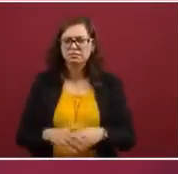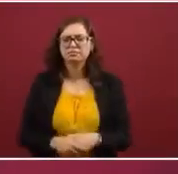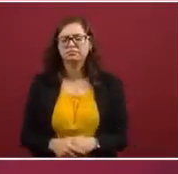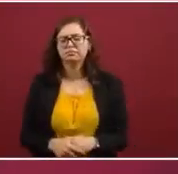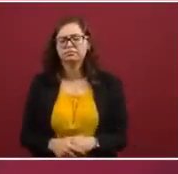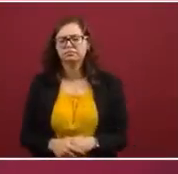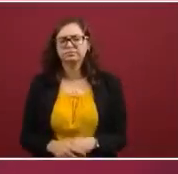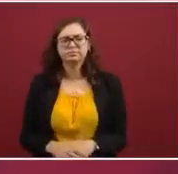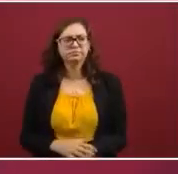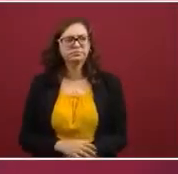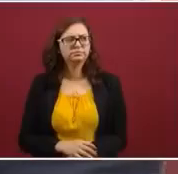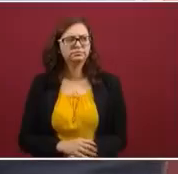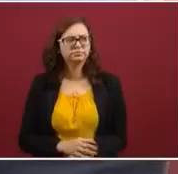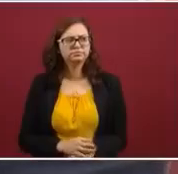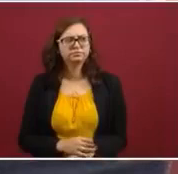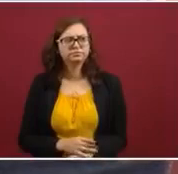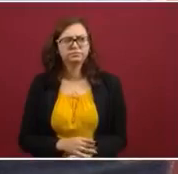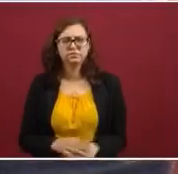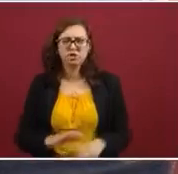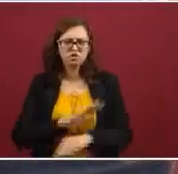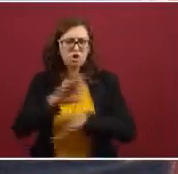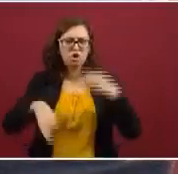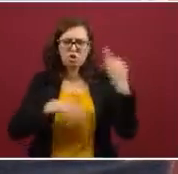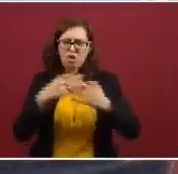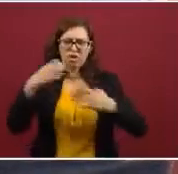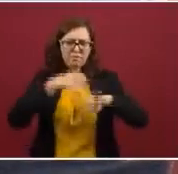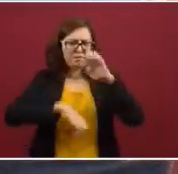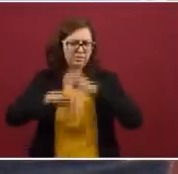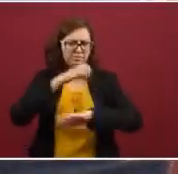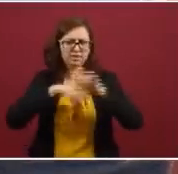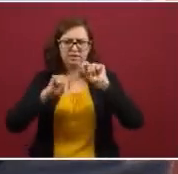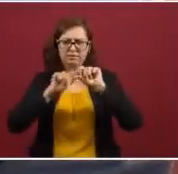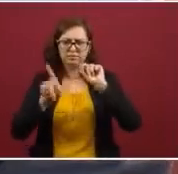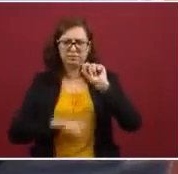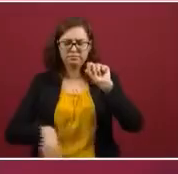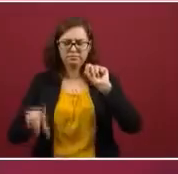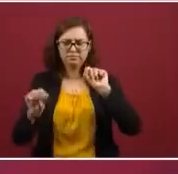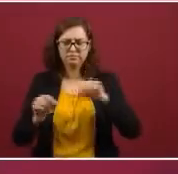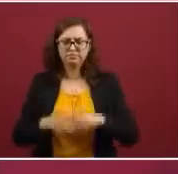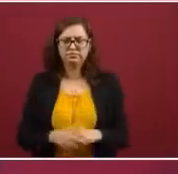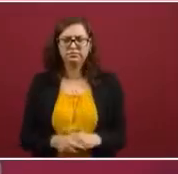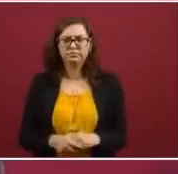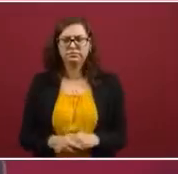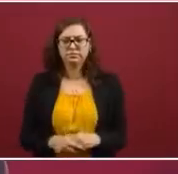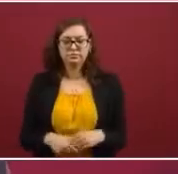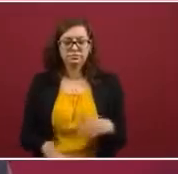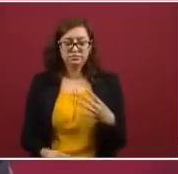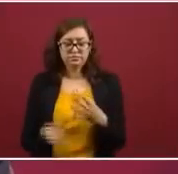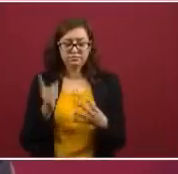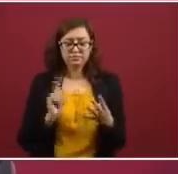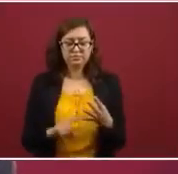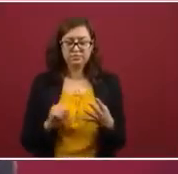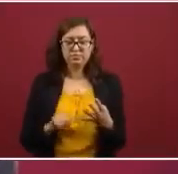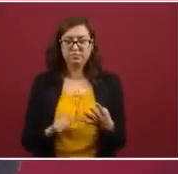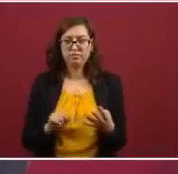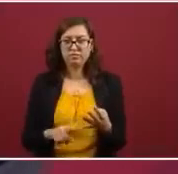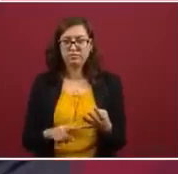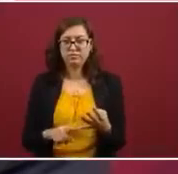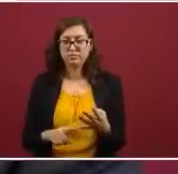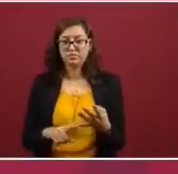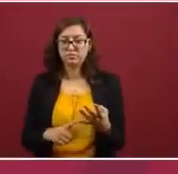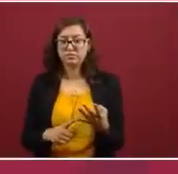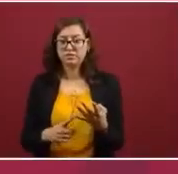el sector empresarial del país. Y acerca del propósito